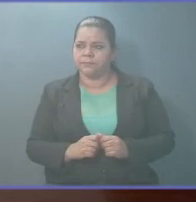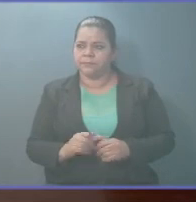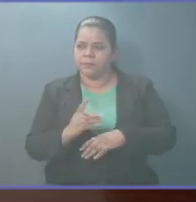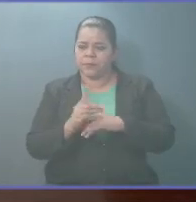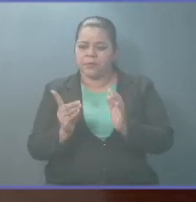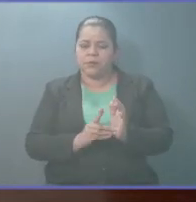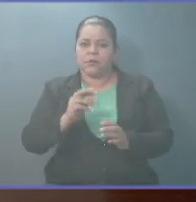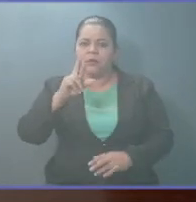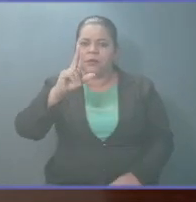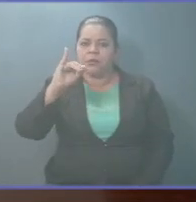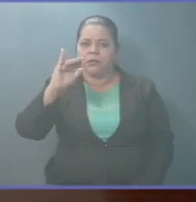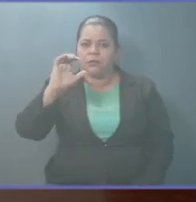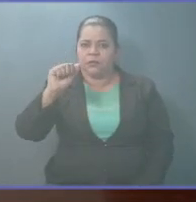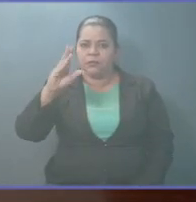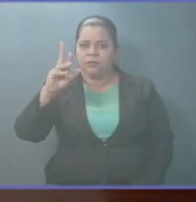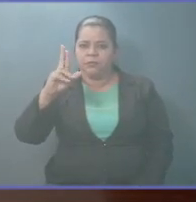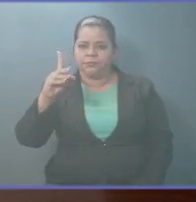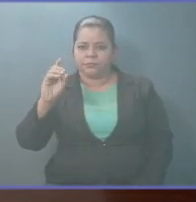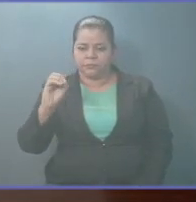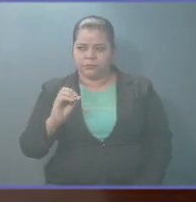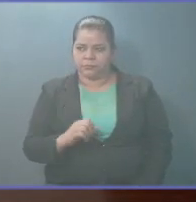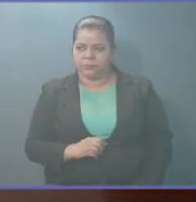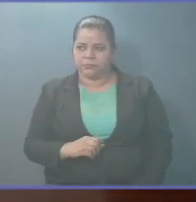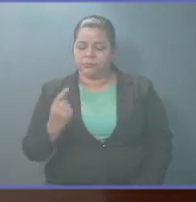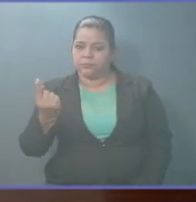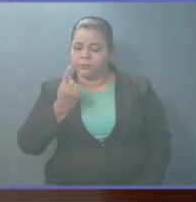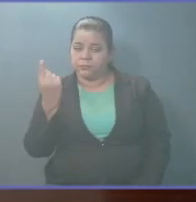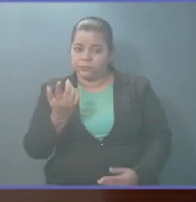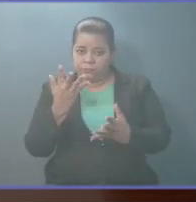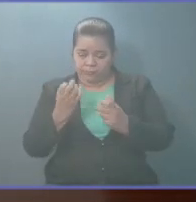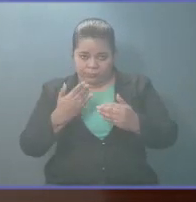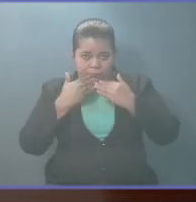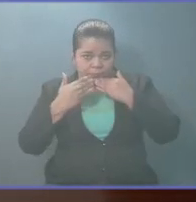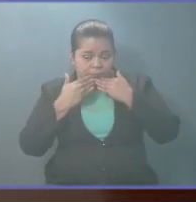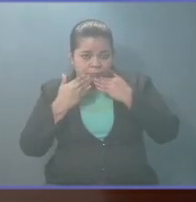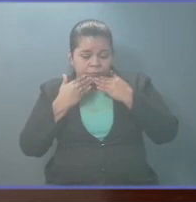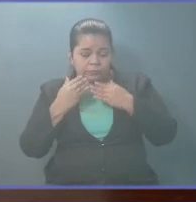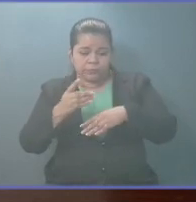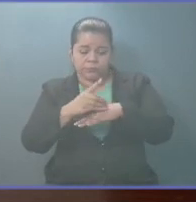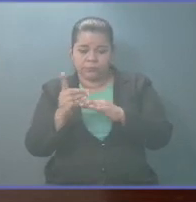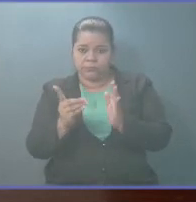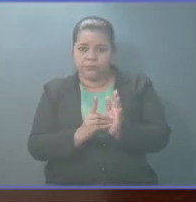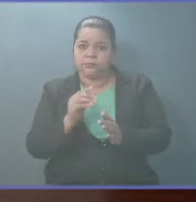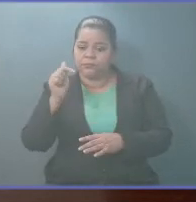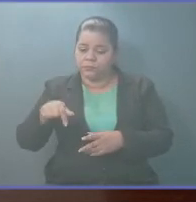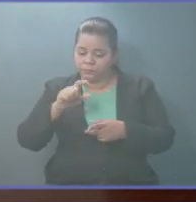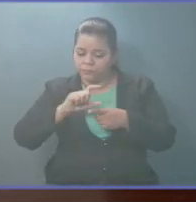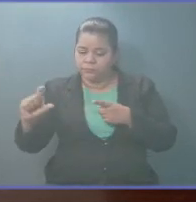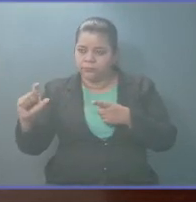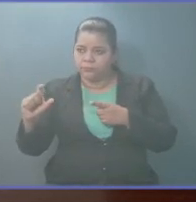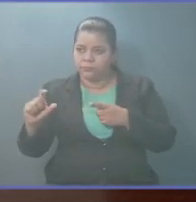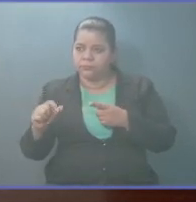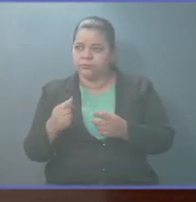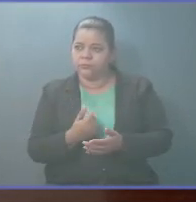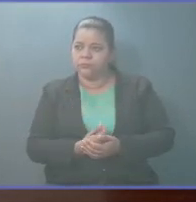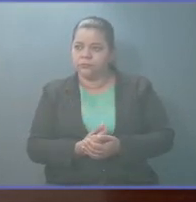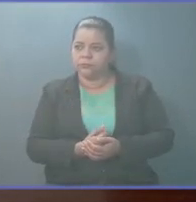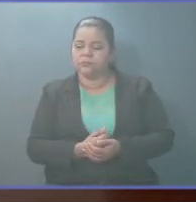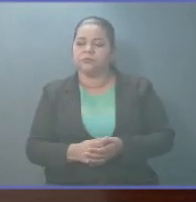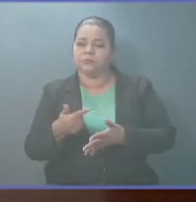puedan proponerlo en otras comisiones, porque ha sido un ejercicio bastante positivo, bastante práctico y que nos ha dado un excelente